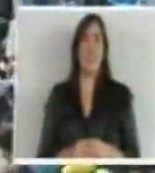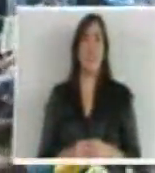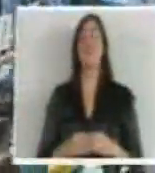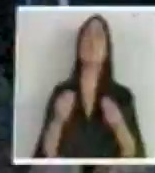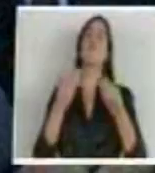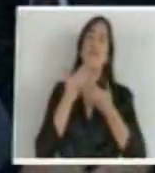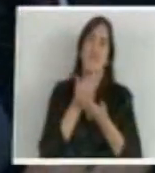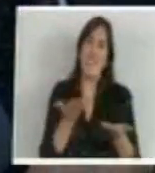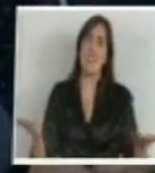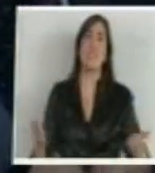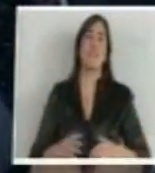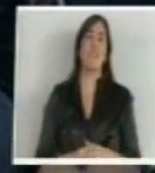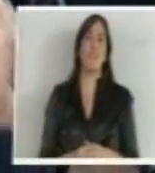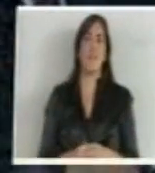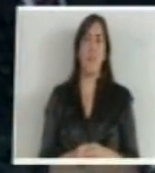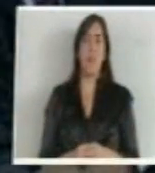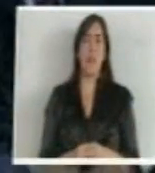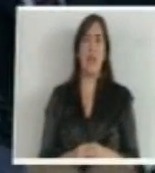Muchas gracias.